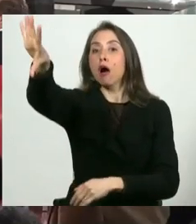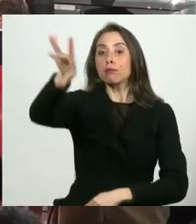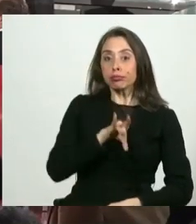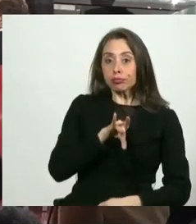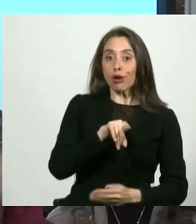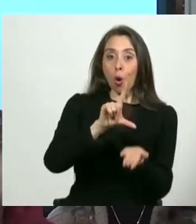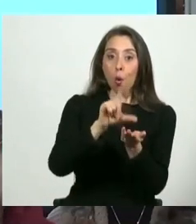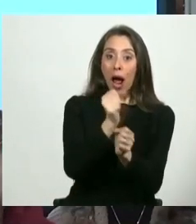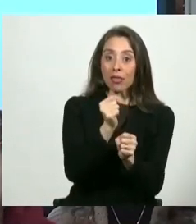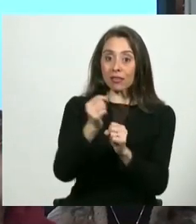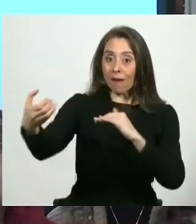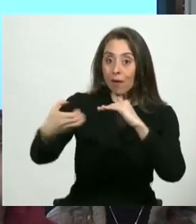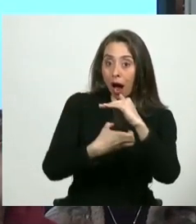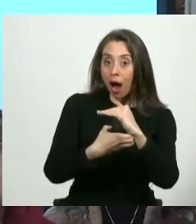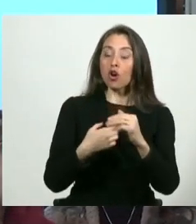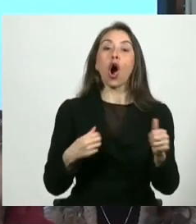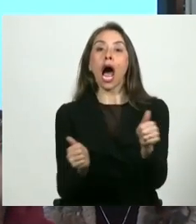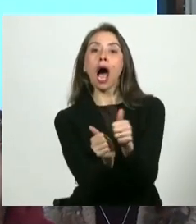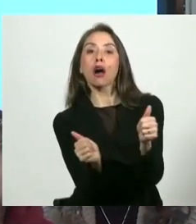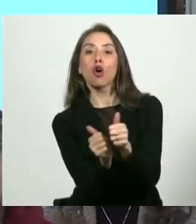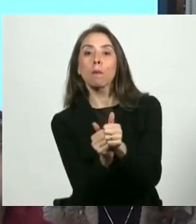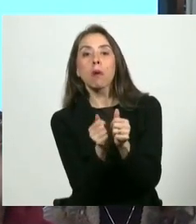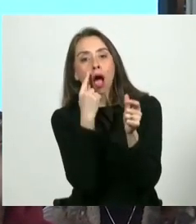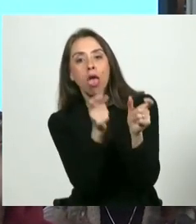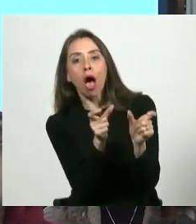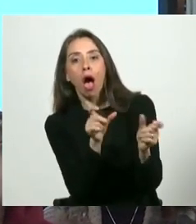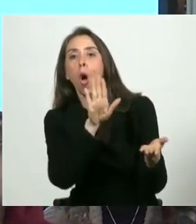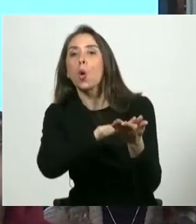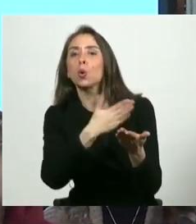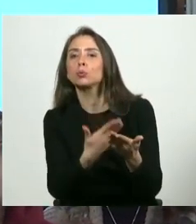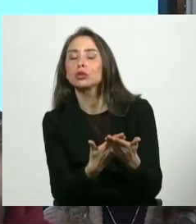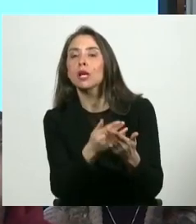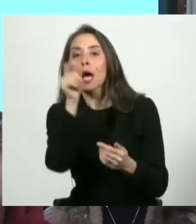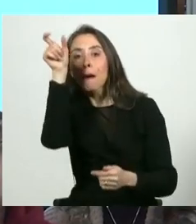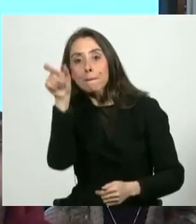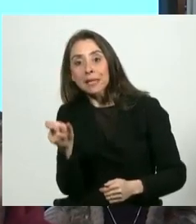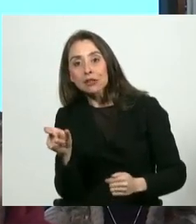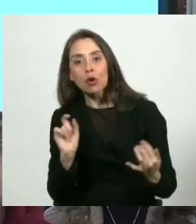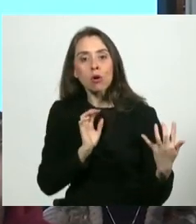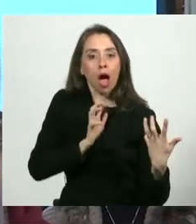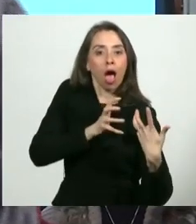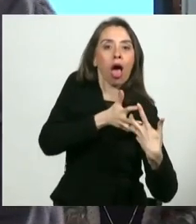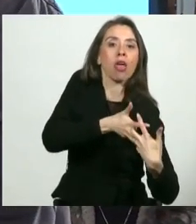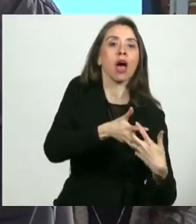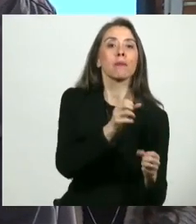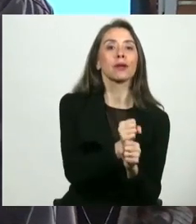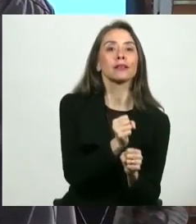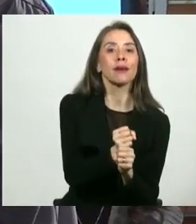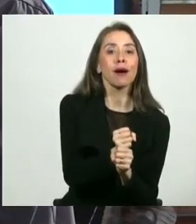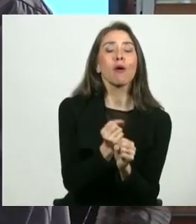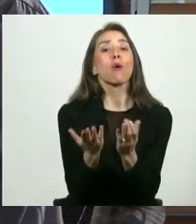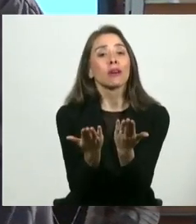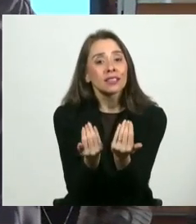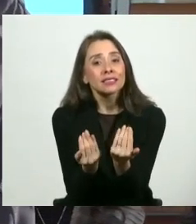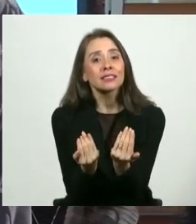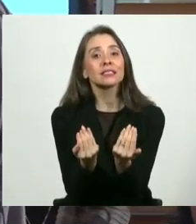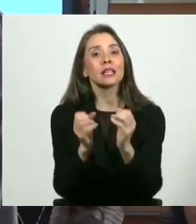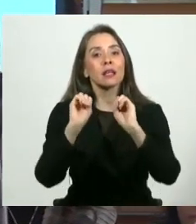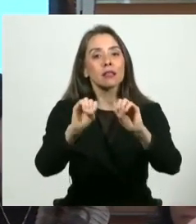el lugar de trabajo para hacer seguimiento y ver que se vaya adaptando la persona al trabajo. Y eso, por supuesto, que va a necesitar también